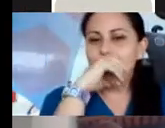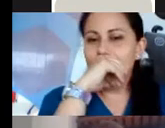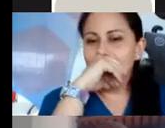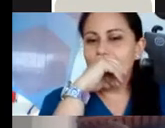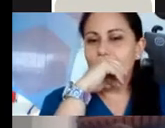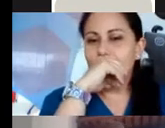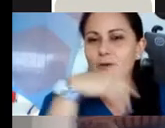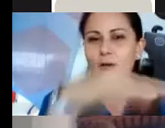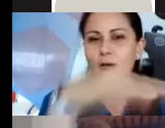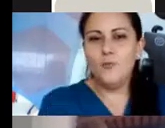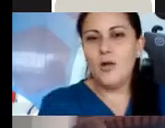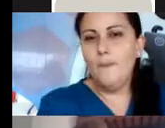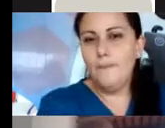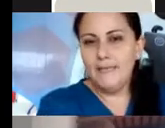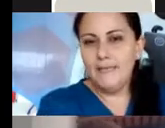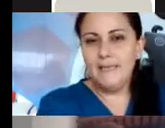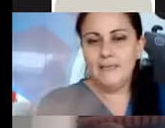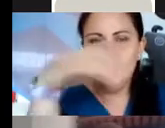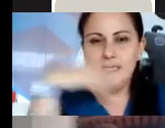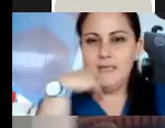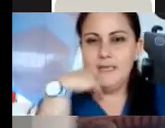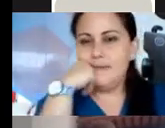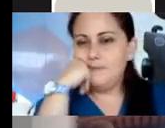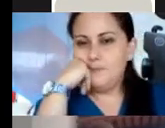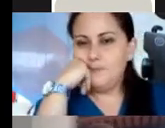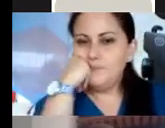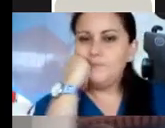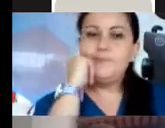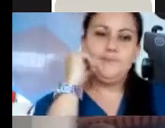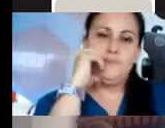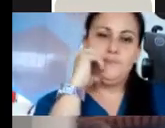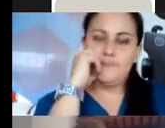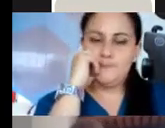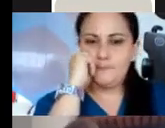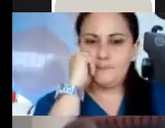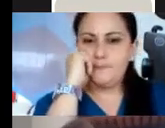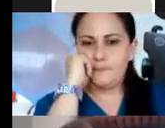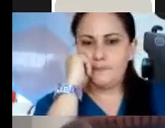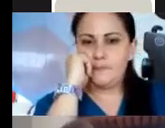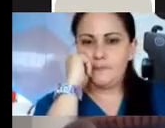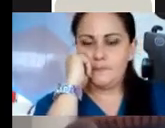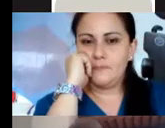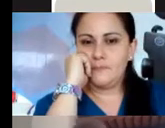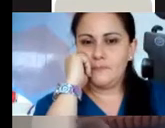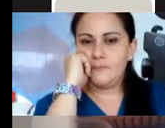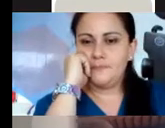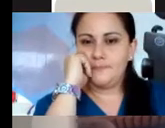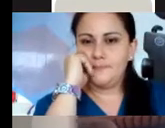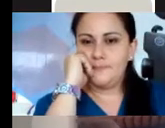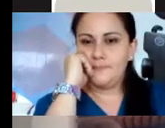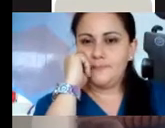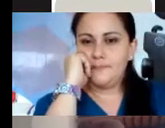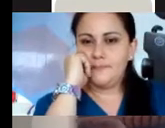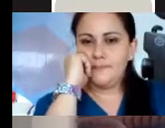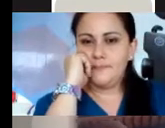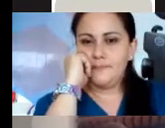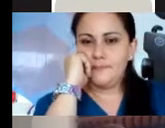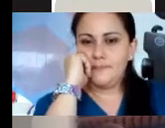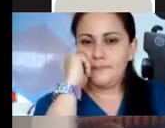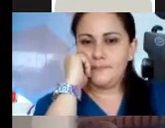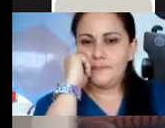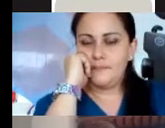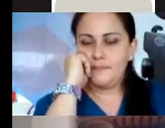tenga ya un déficit de uno de los miembros, puede ser un poco hemiparésico. Entonces, en este caso, utilizar el tipo de